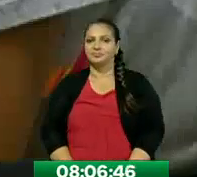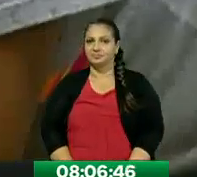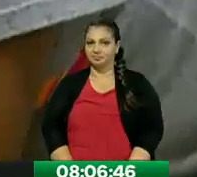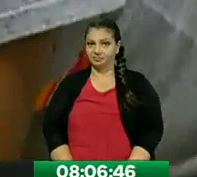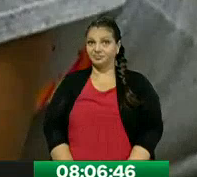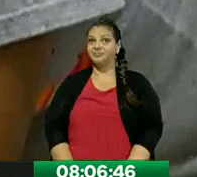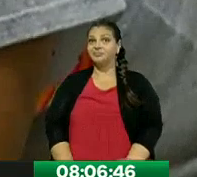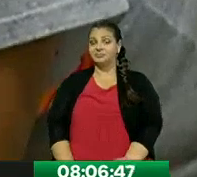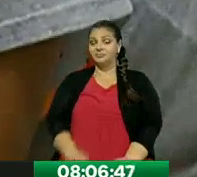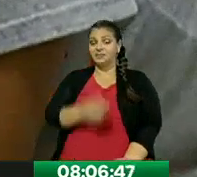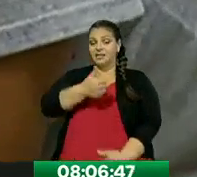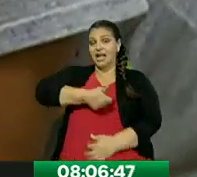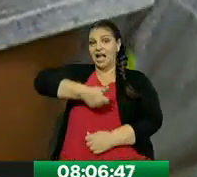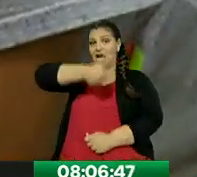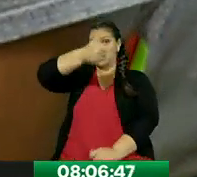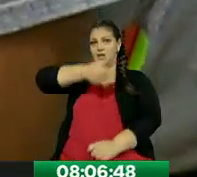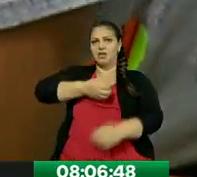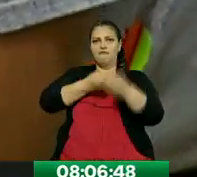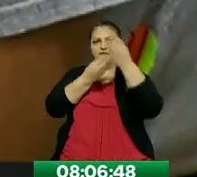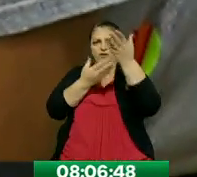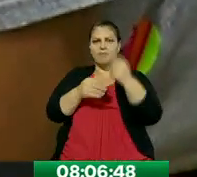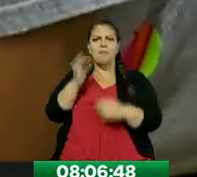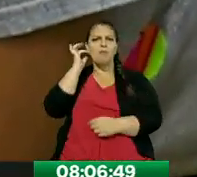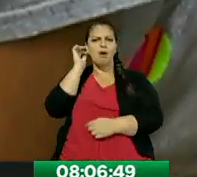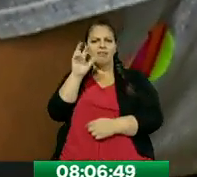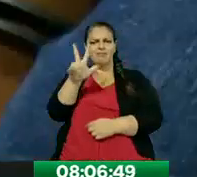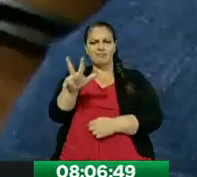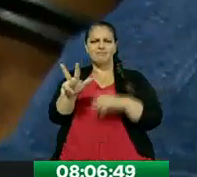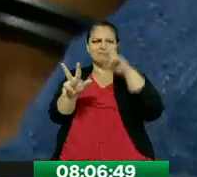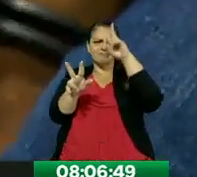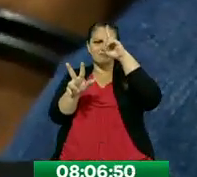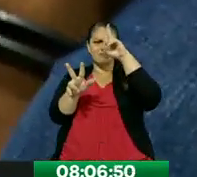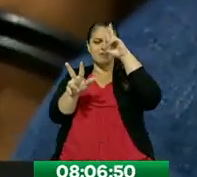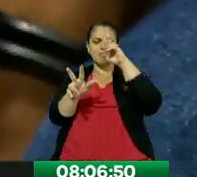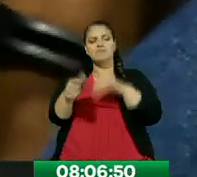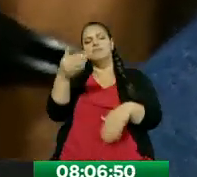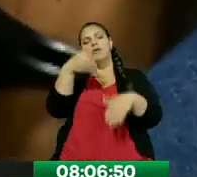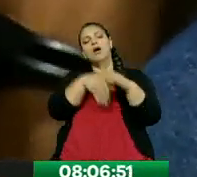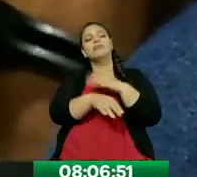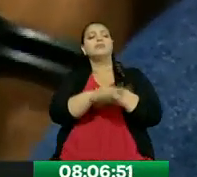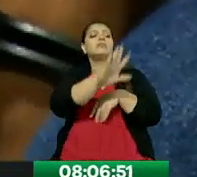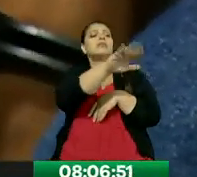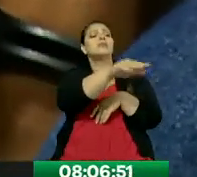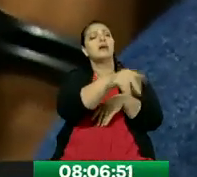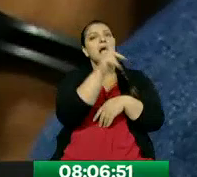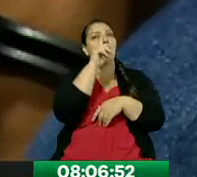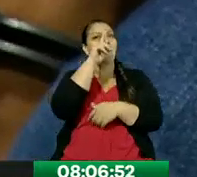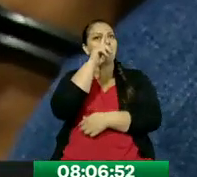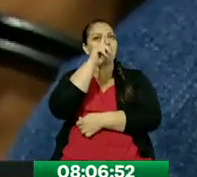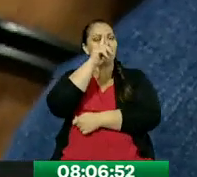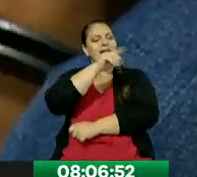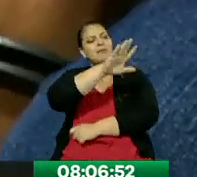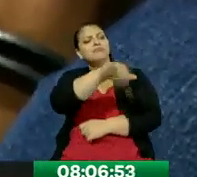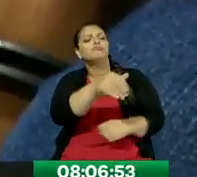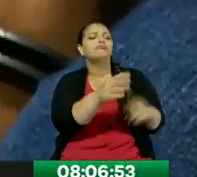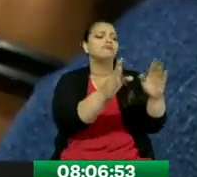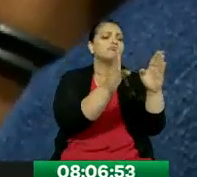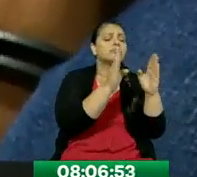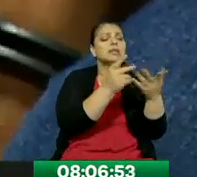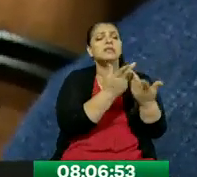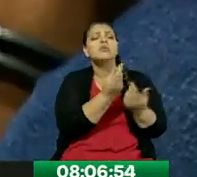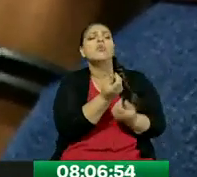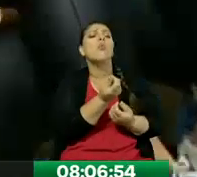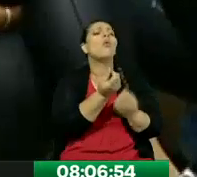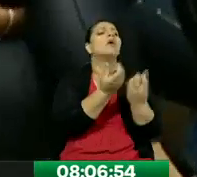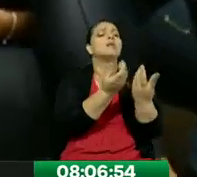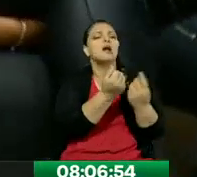las féminas iban con la intención de generar la distracción mientras los 2 hombres se encargaban de sustraer los objetos de mayor